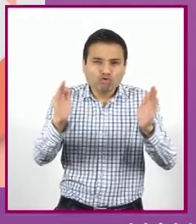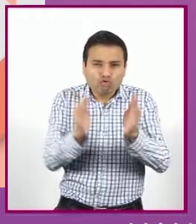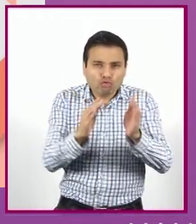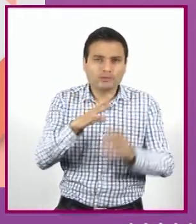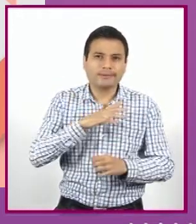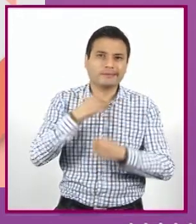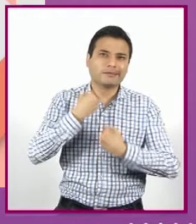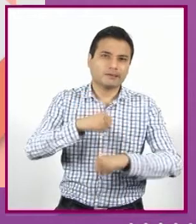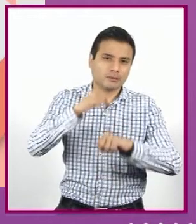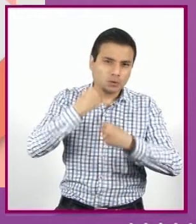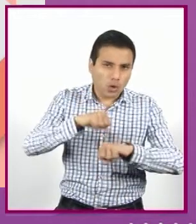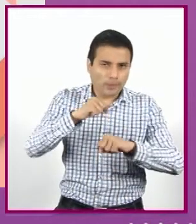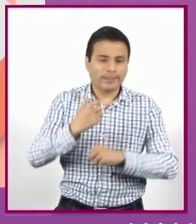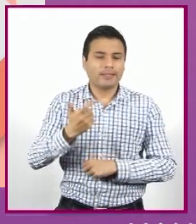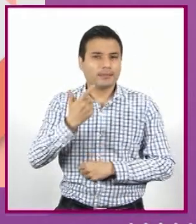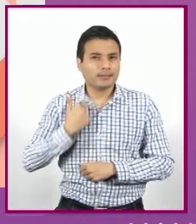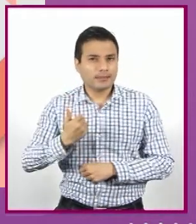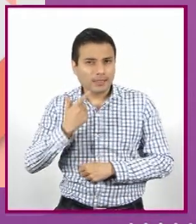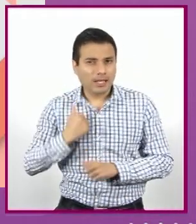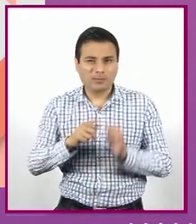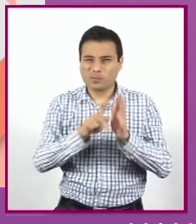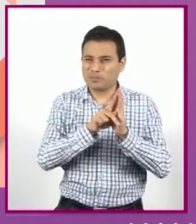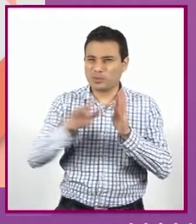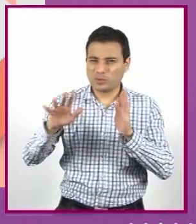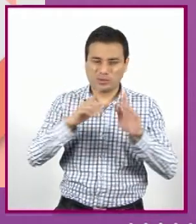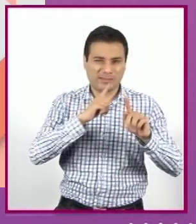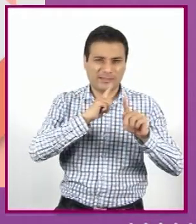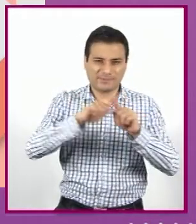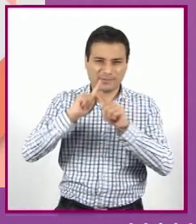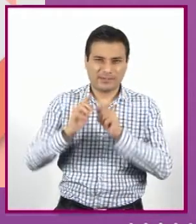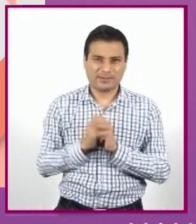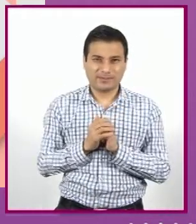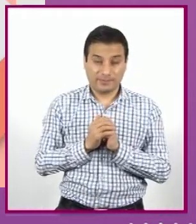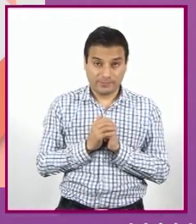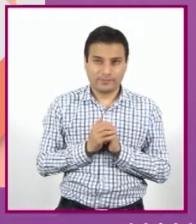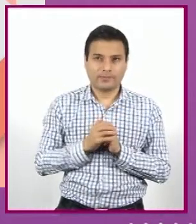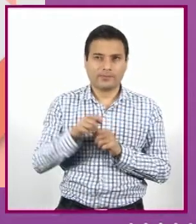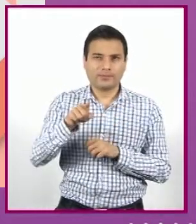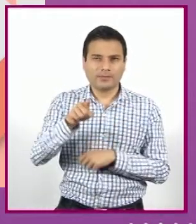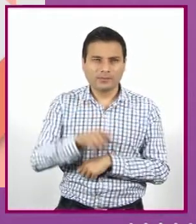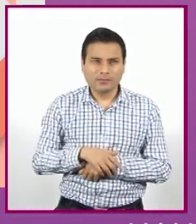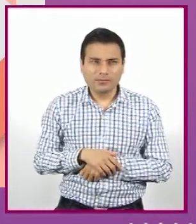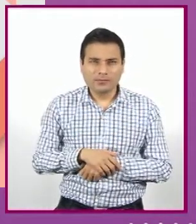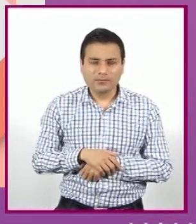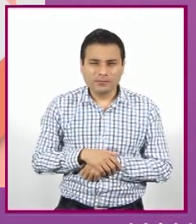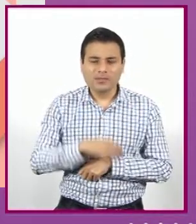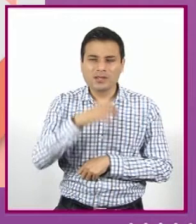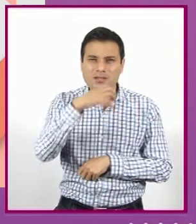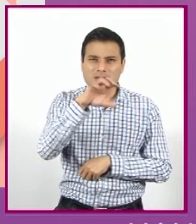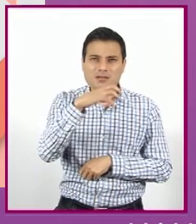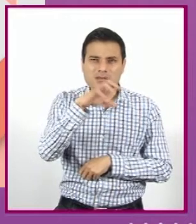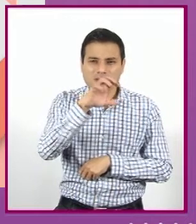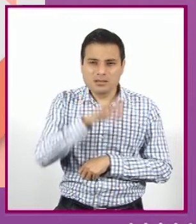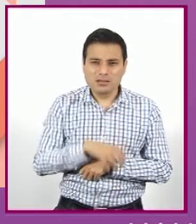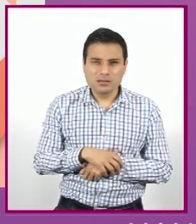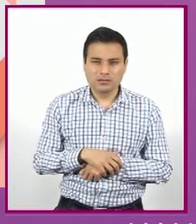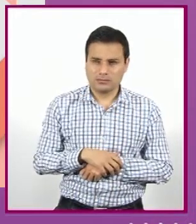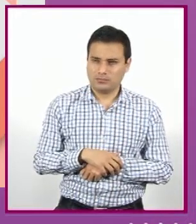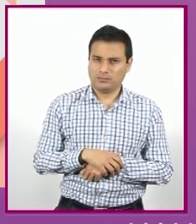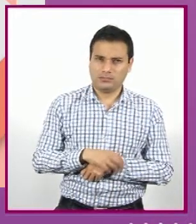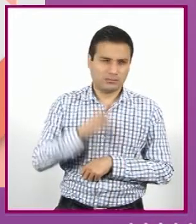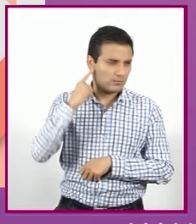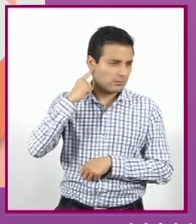escobas, trapos de limpieza y periódicos. Un aullido, más agudo que los gritos de mi hermana, llamó mi